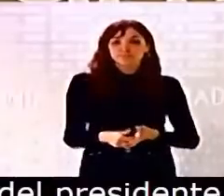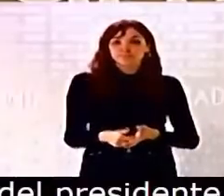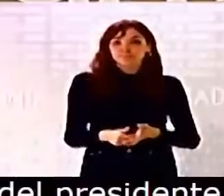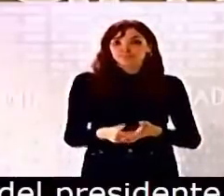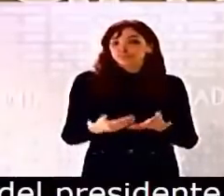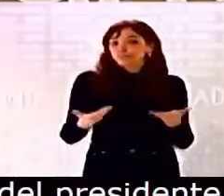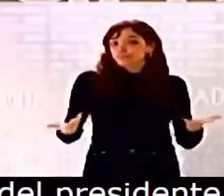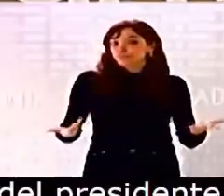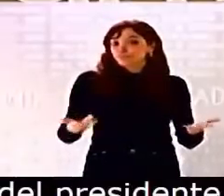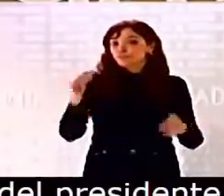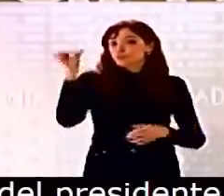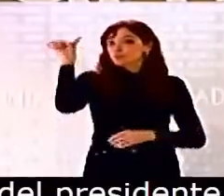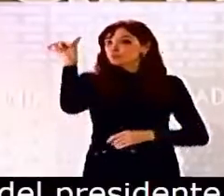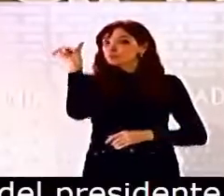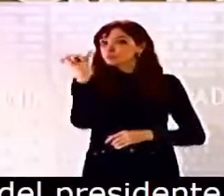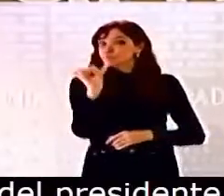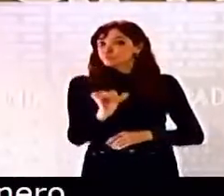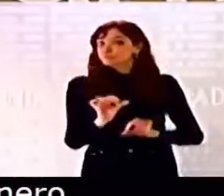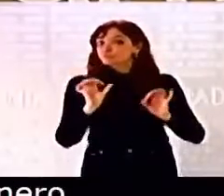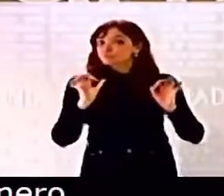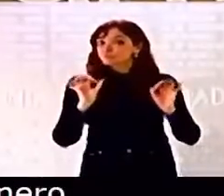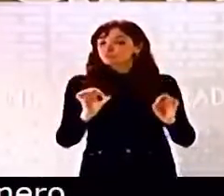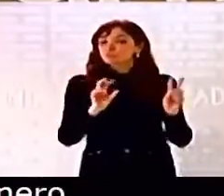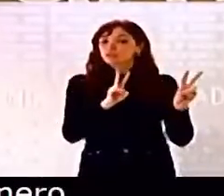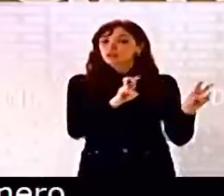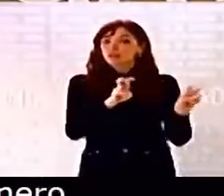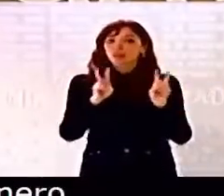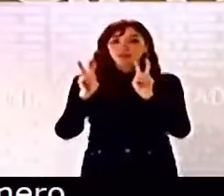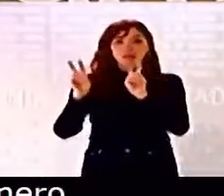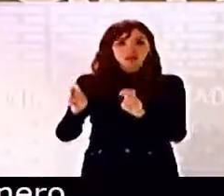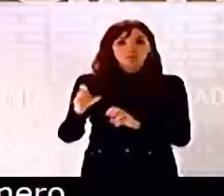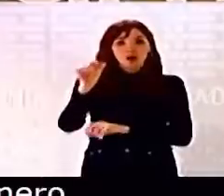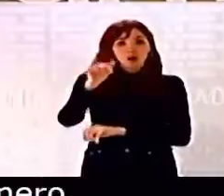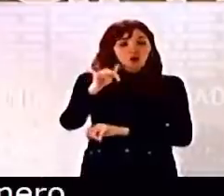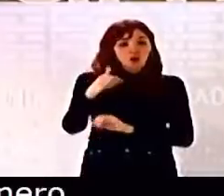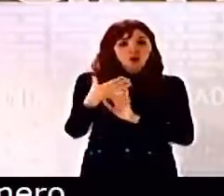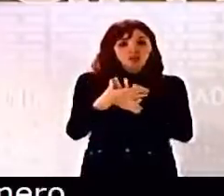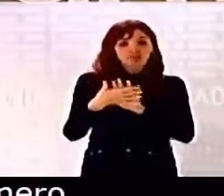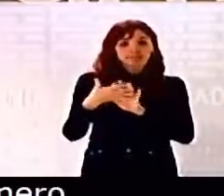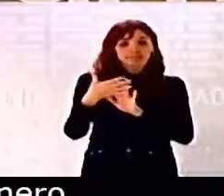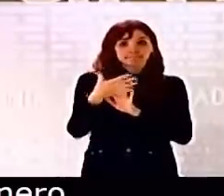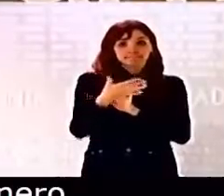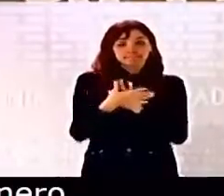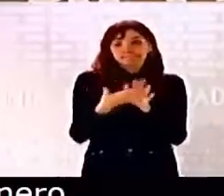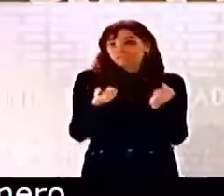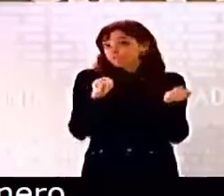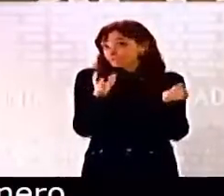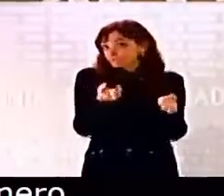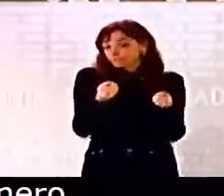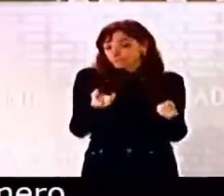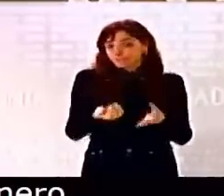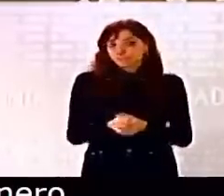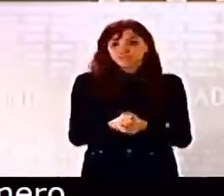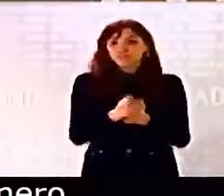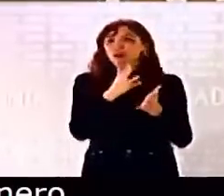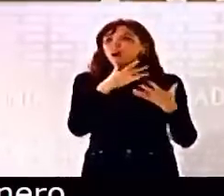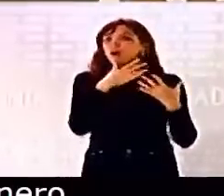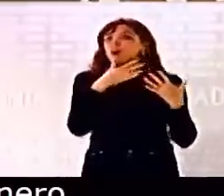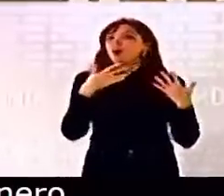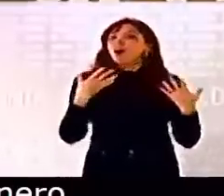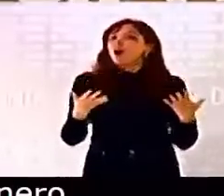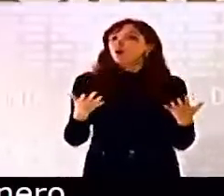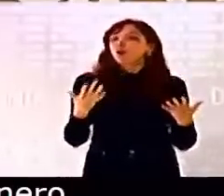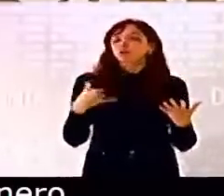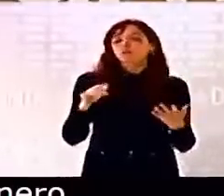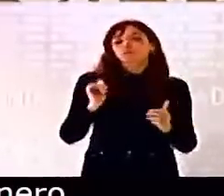Y estas serían las cuestiones que tendríamos que informar, y ahora